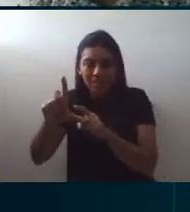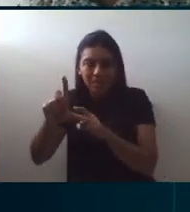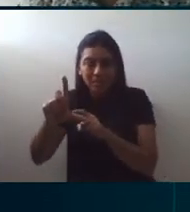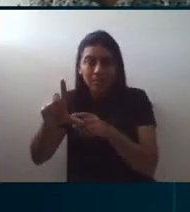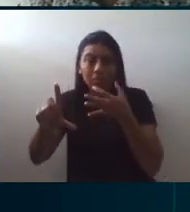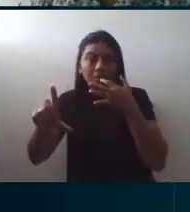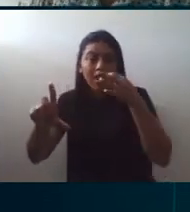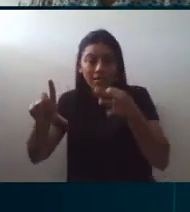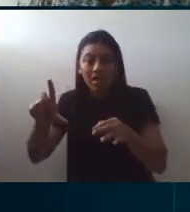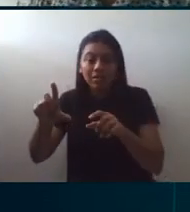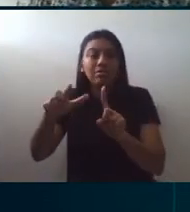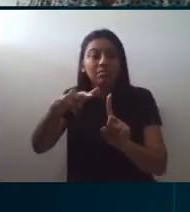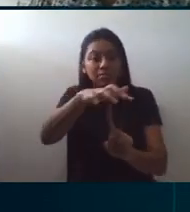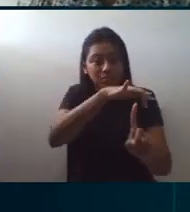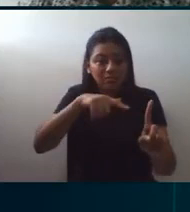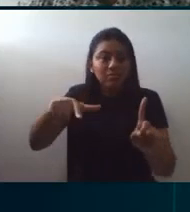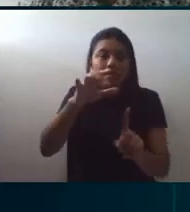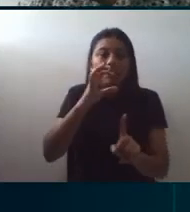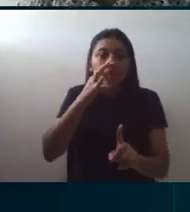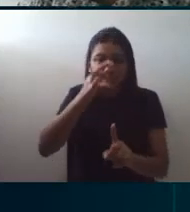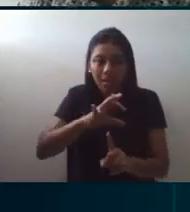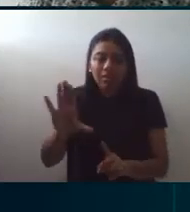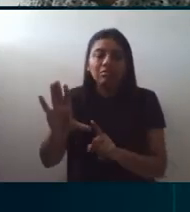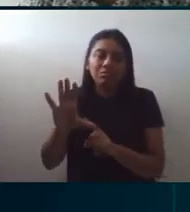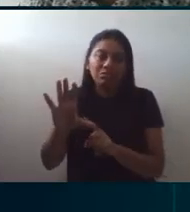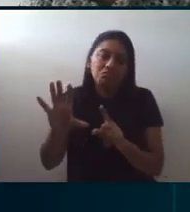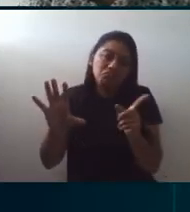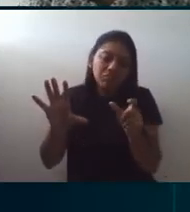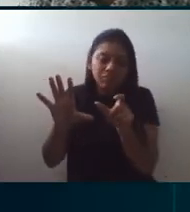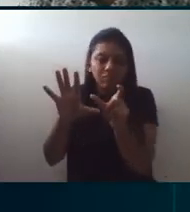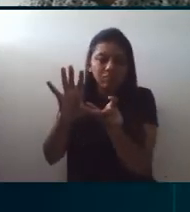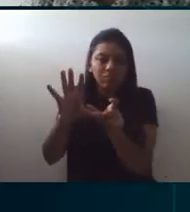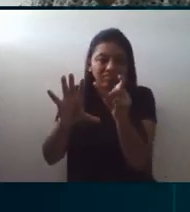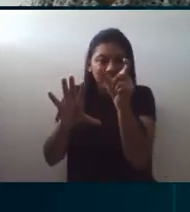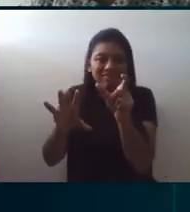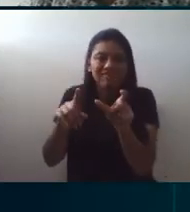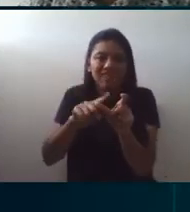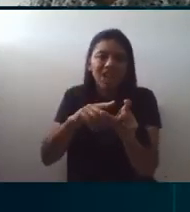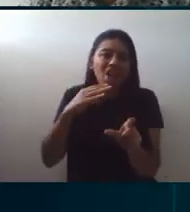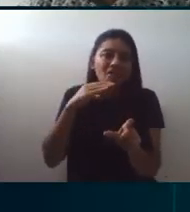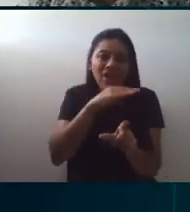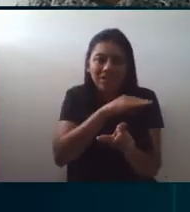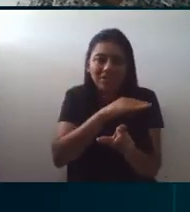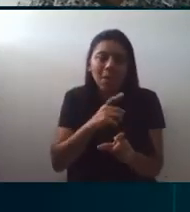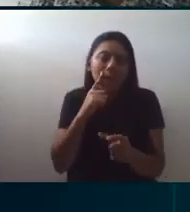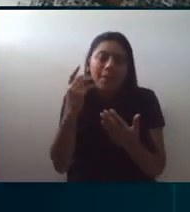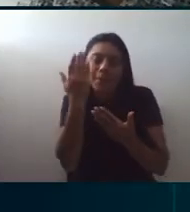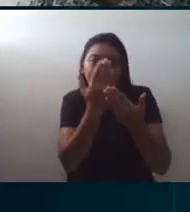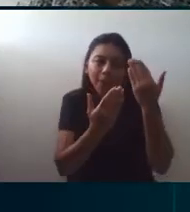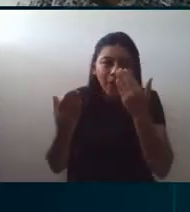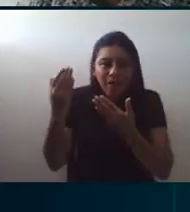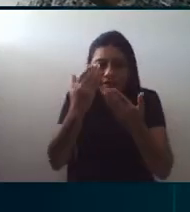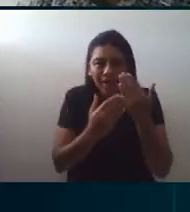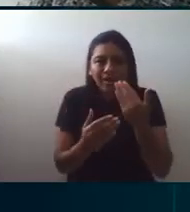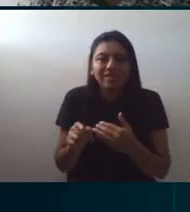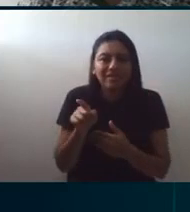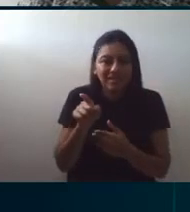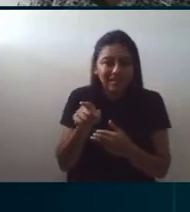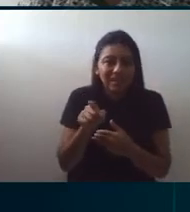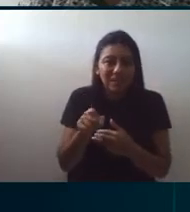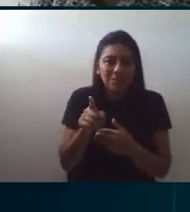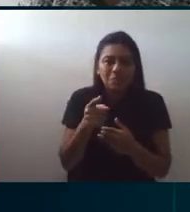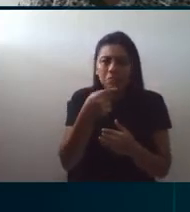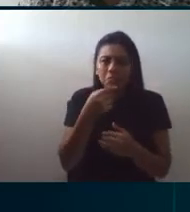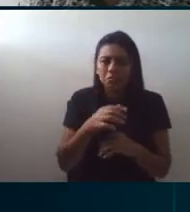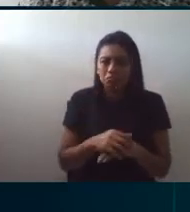Entonces aquí simplemente estamos hablando qué tantos hay, esto es simplemente un histograma de qué tantos habían. Entonces miremos aquí, no comprometió, la mayoría no comprometió